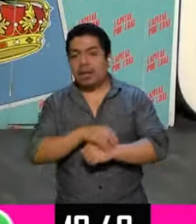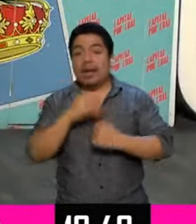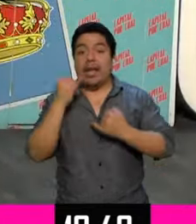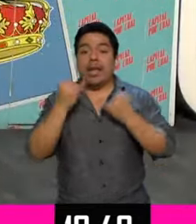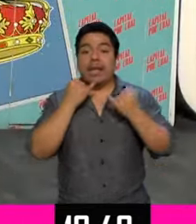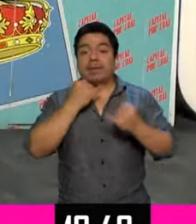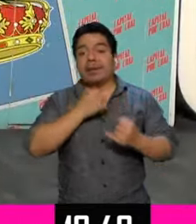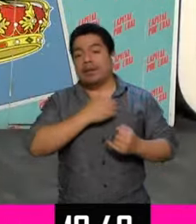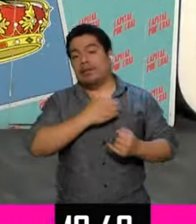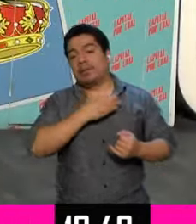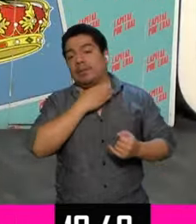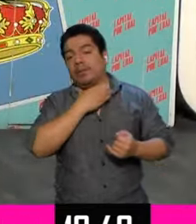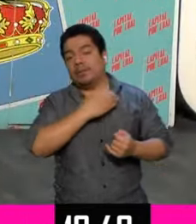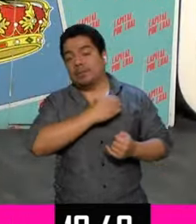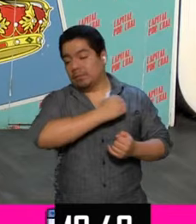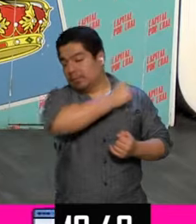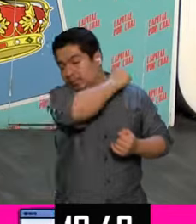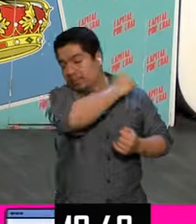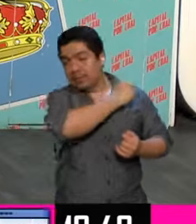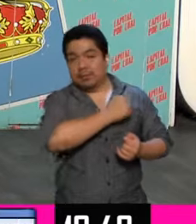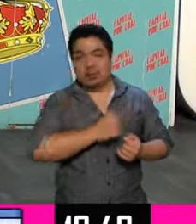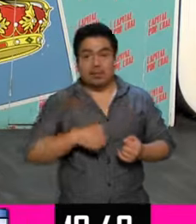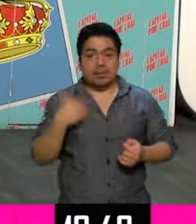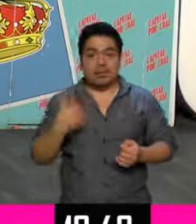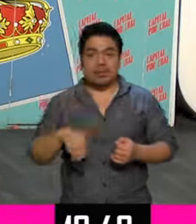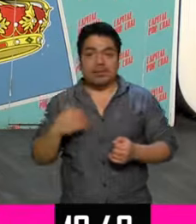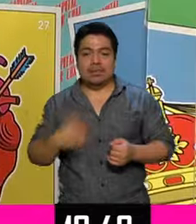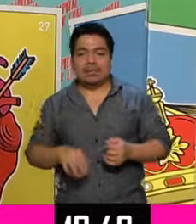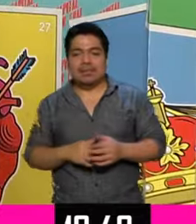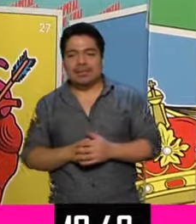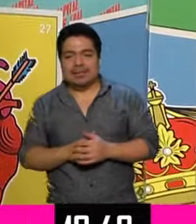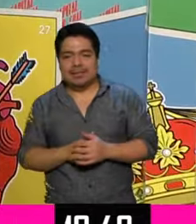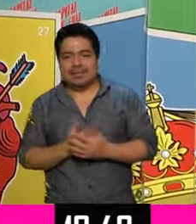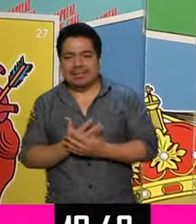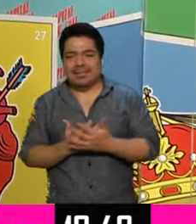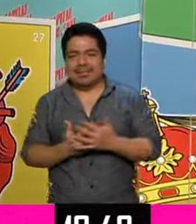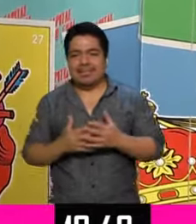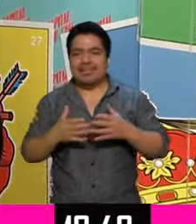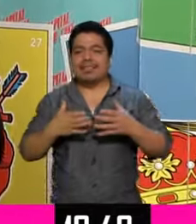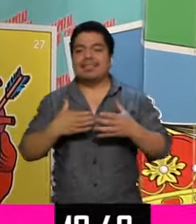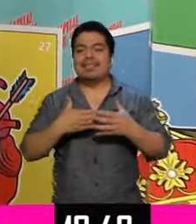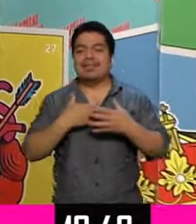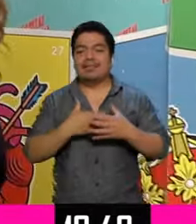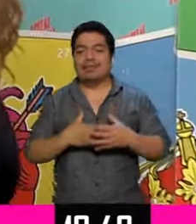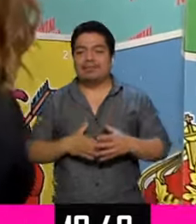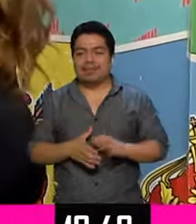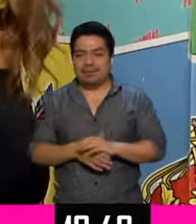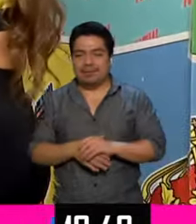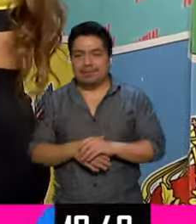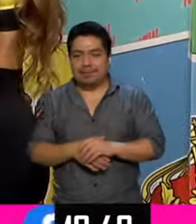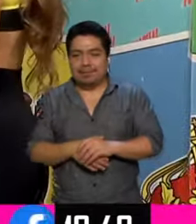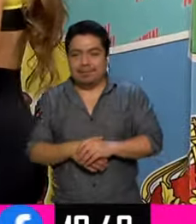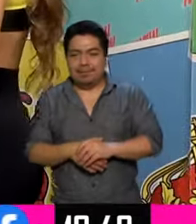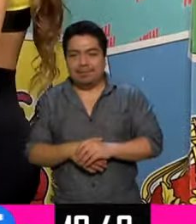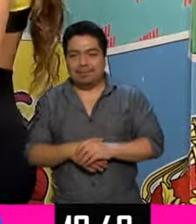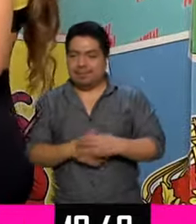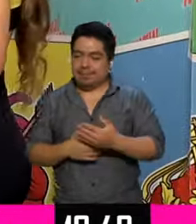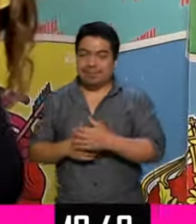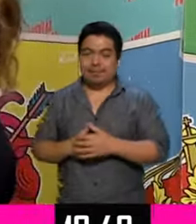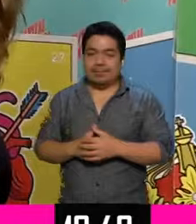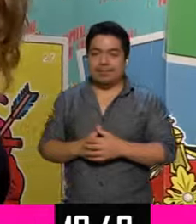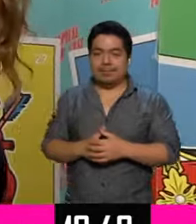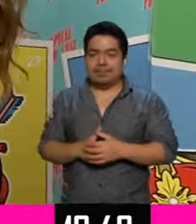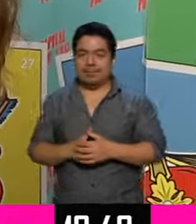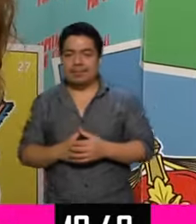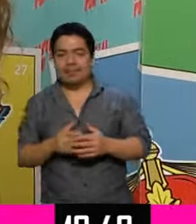de pescuezo. Me agarró del cuello y... Híjole. Ya hasta se esfuerza la mano. Me sanganó. A ver, va. Bueno,